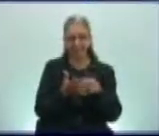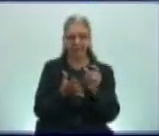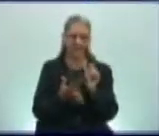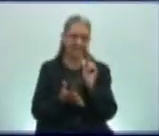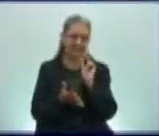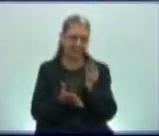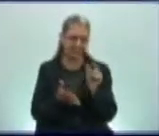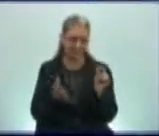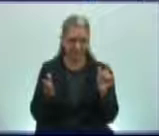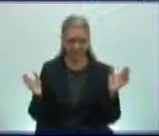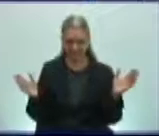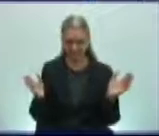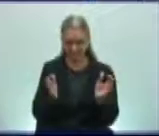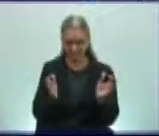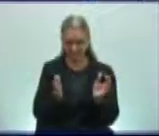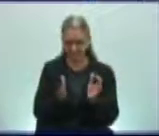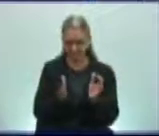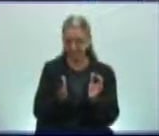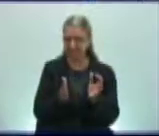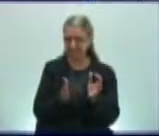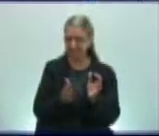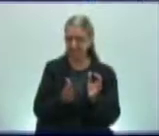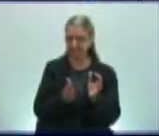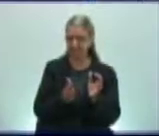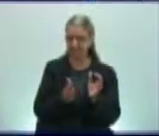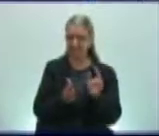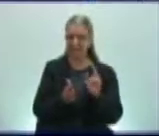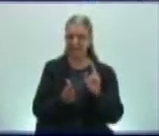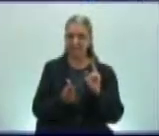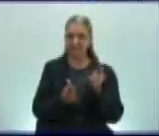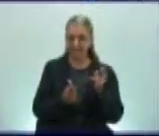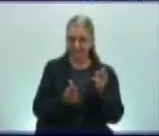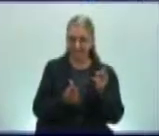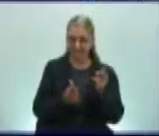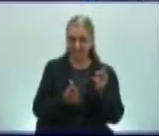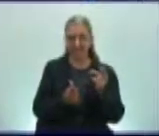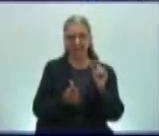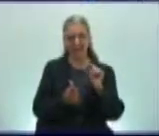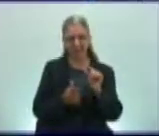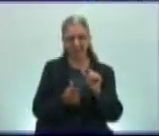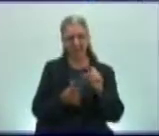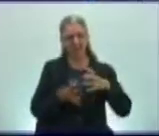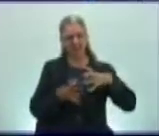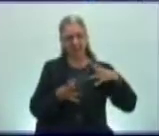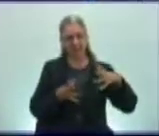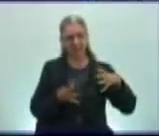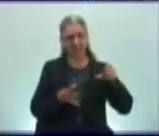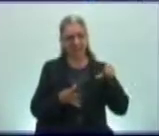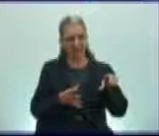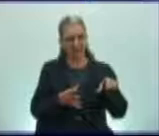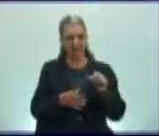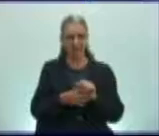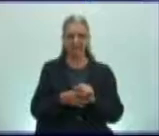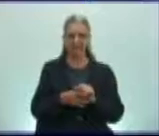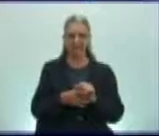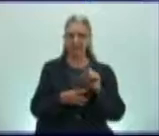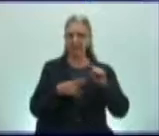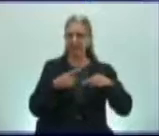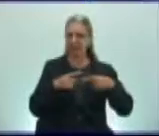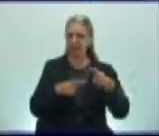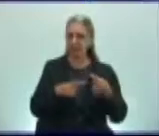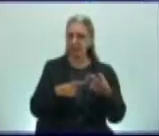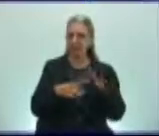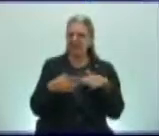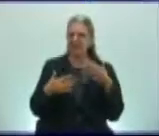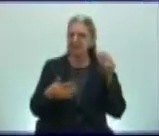que le pusimos un subíndice G a la grande y P a la pequeña. Luego sabemos